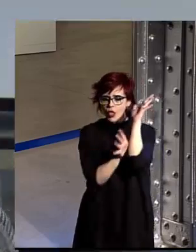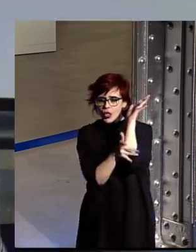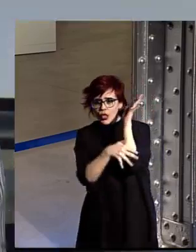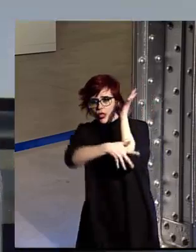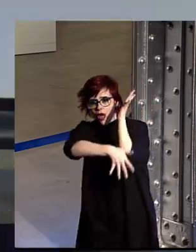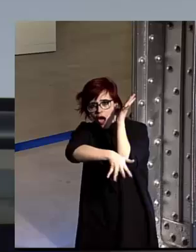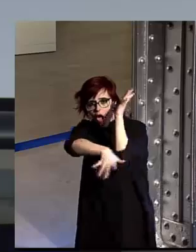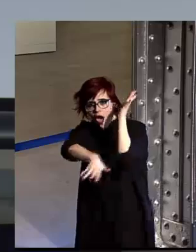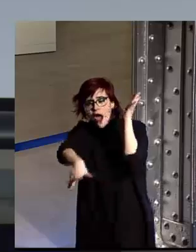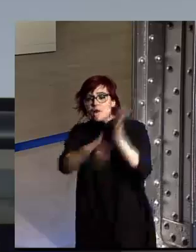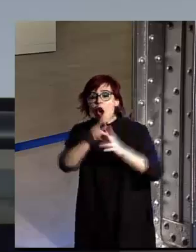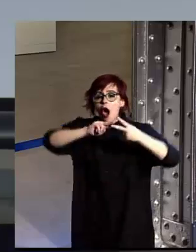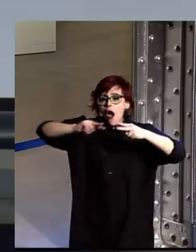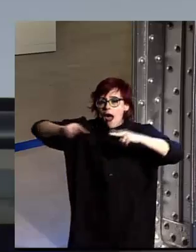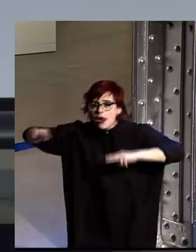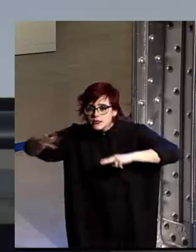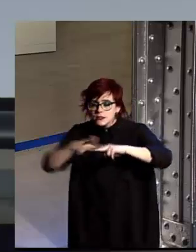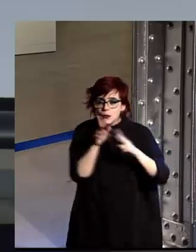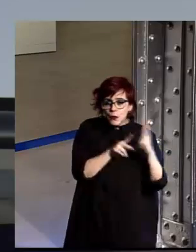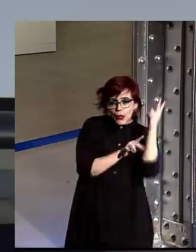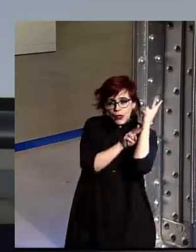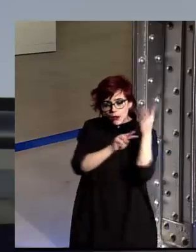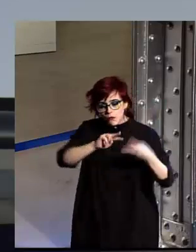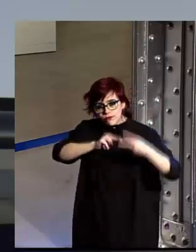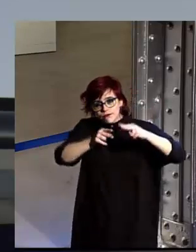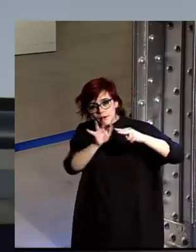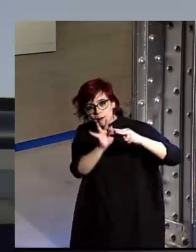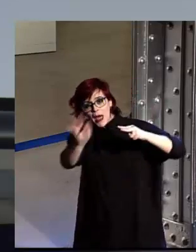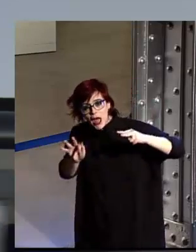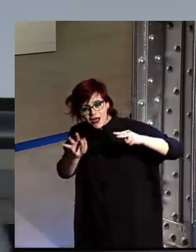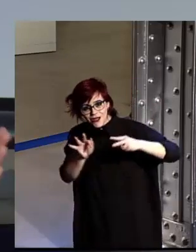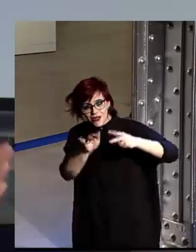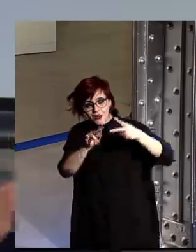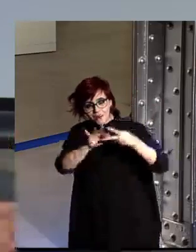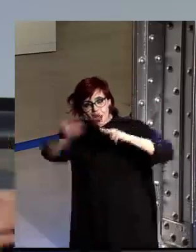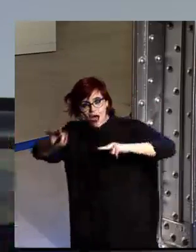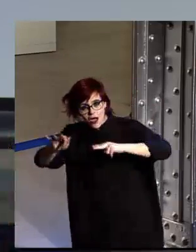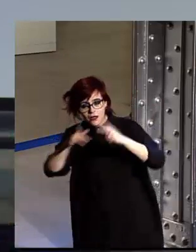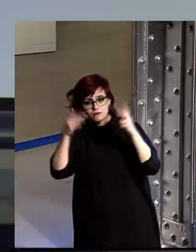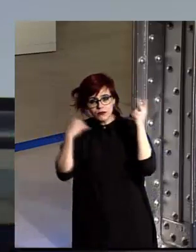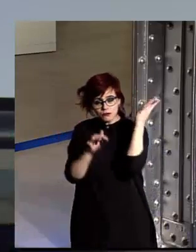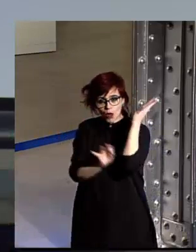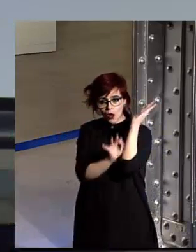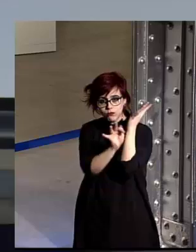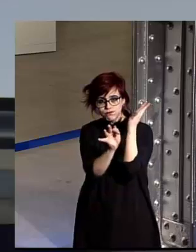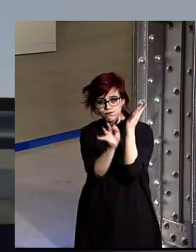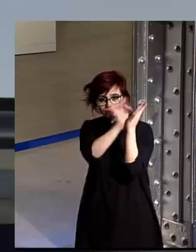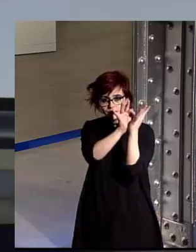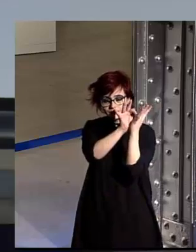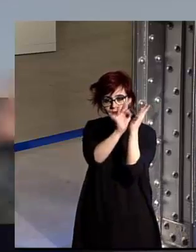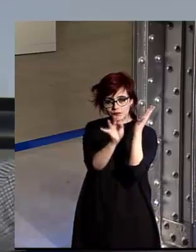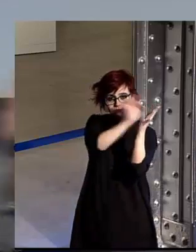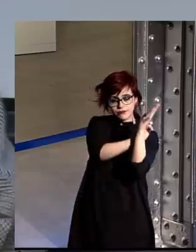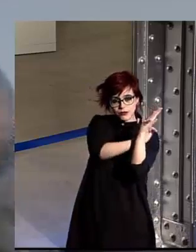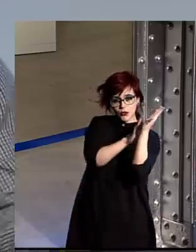Hay mucho tráfico de genes. Hay muchos genes que se mueven de un linaje a otro dentro de cada dominio, bacteria, arquea,